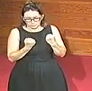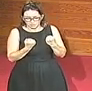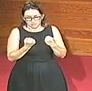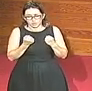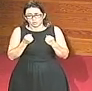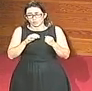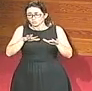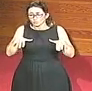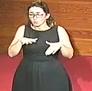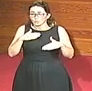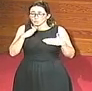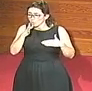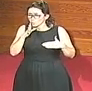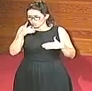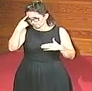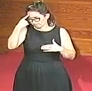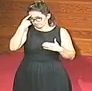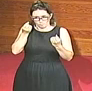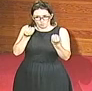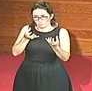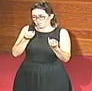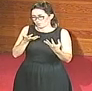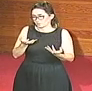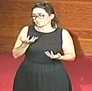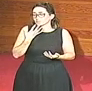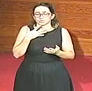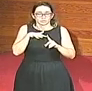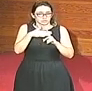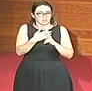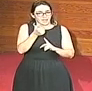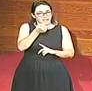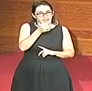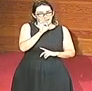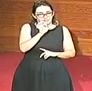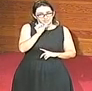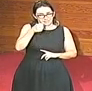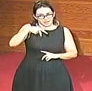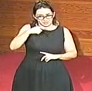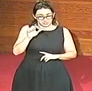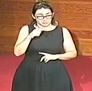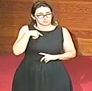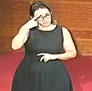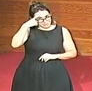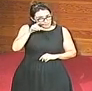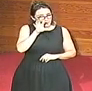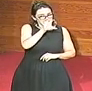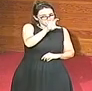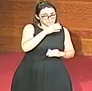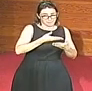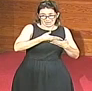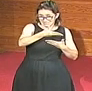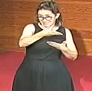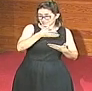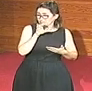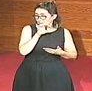muchísimo. El caso de Assange, bueno, sé que en El País preocupaba mucho y se hizo una